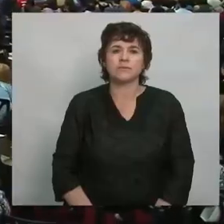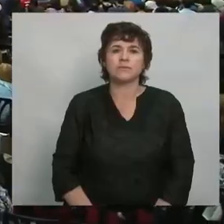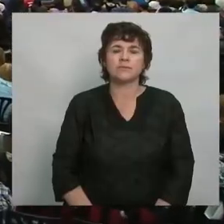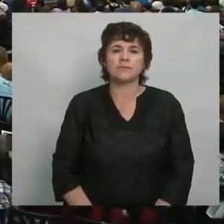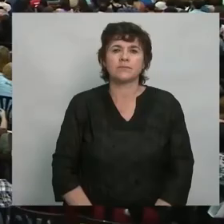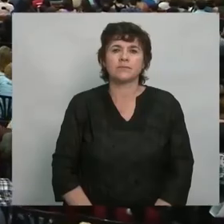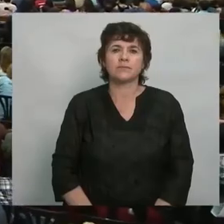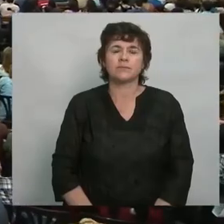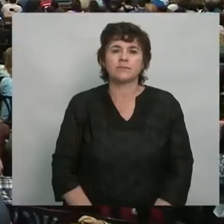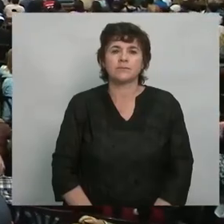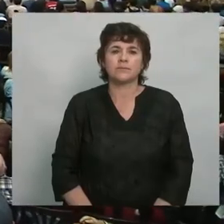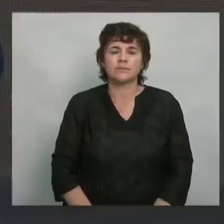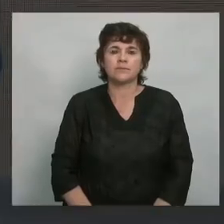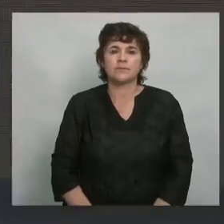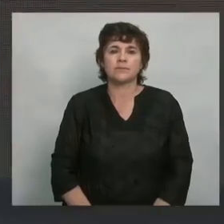Quiero